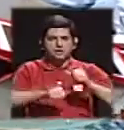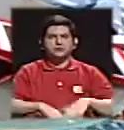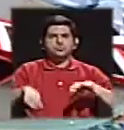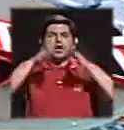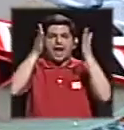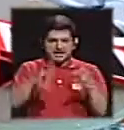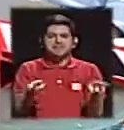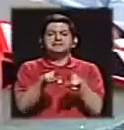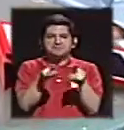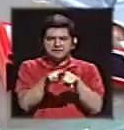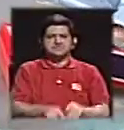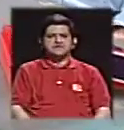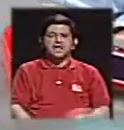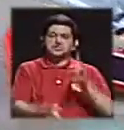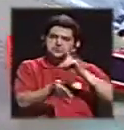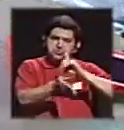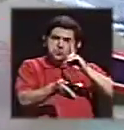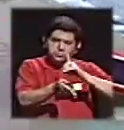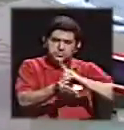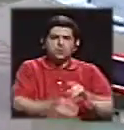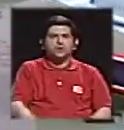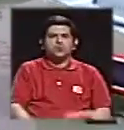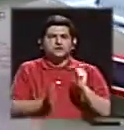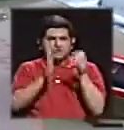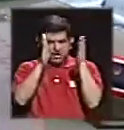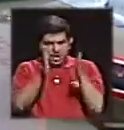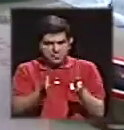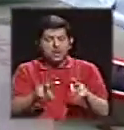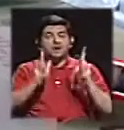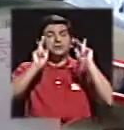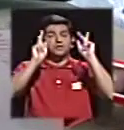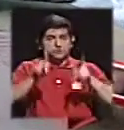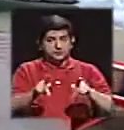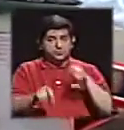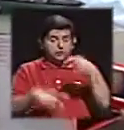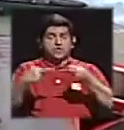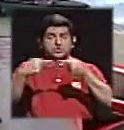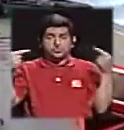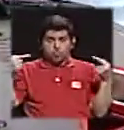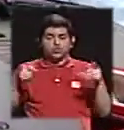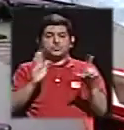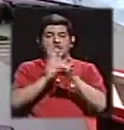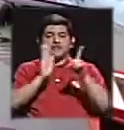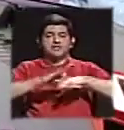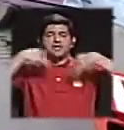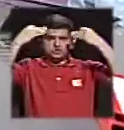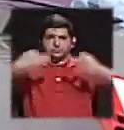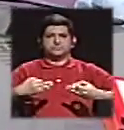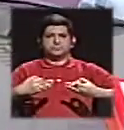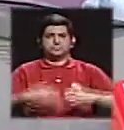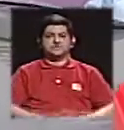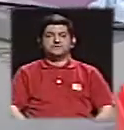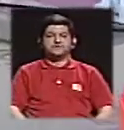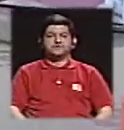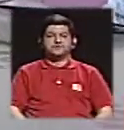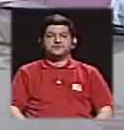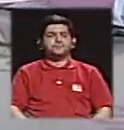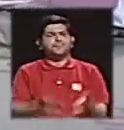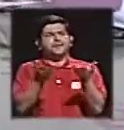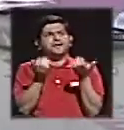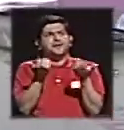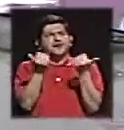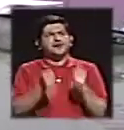activistas, también con médicos, también con abogados, también con gente que está en contra del derecho a decidir, ¿verdad? O sea, lo que se